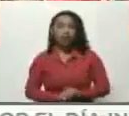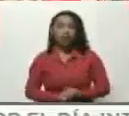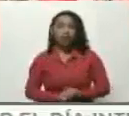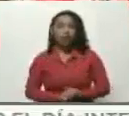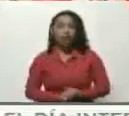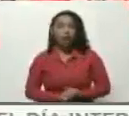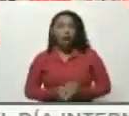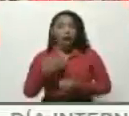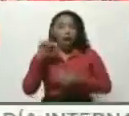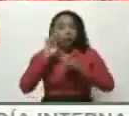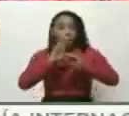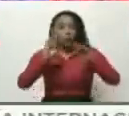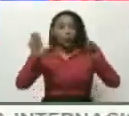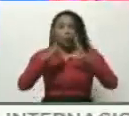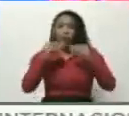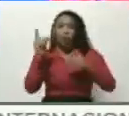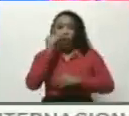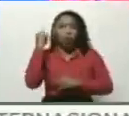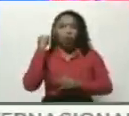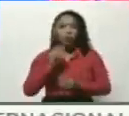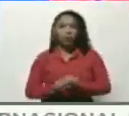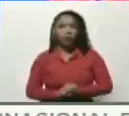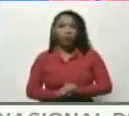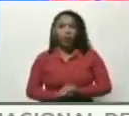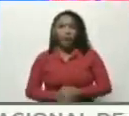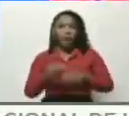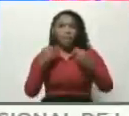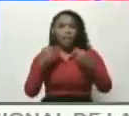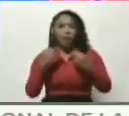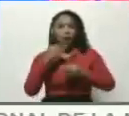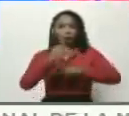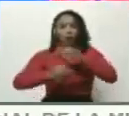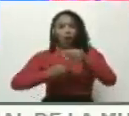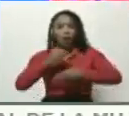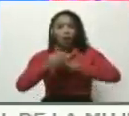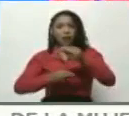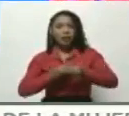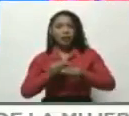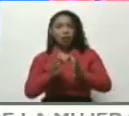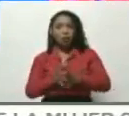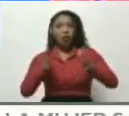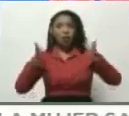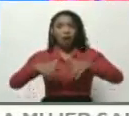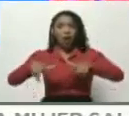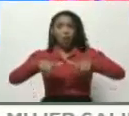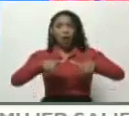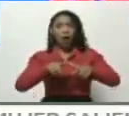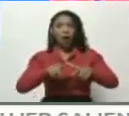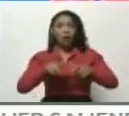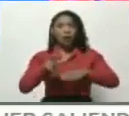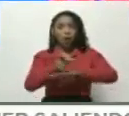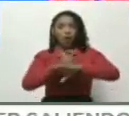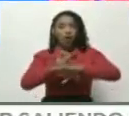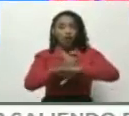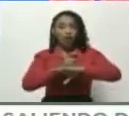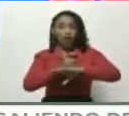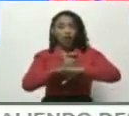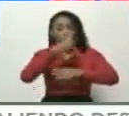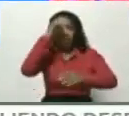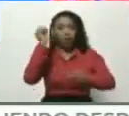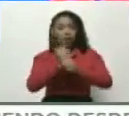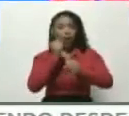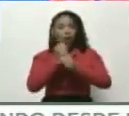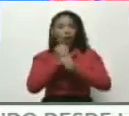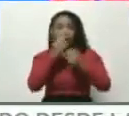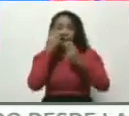Ahí están llamados todos y todas para confluir en un gran espacio de gobierno y de gestión.